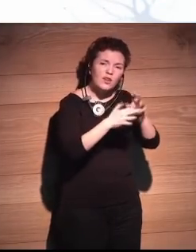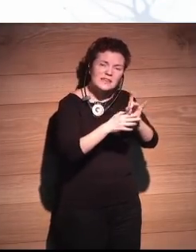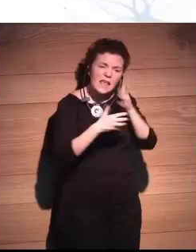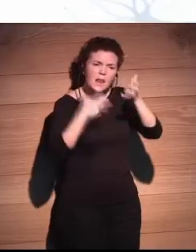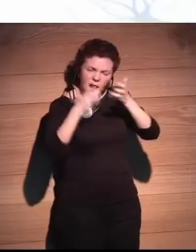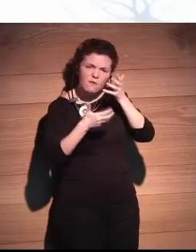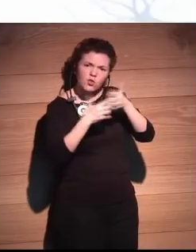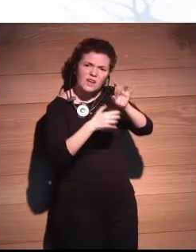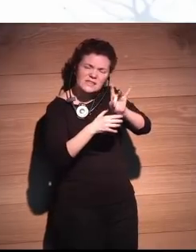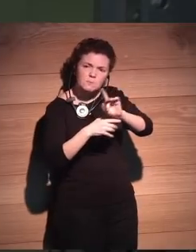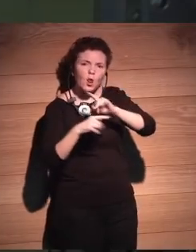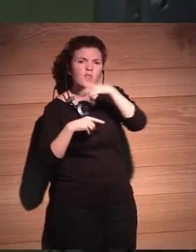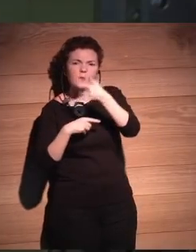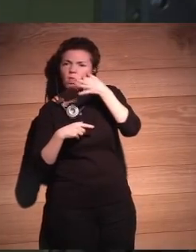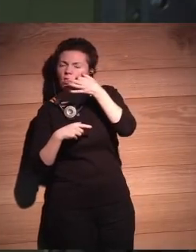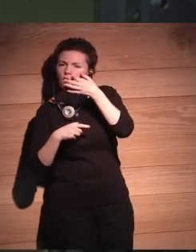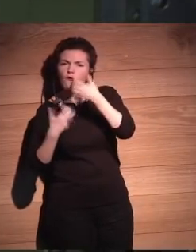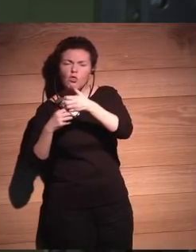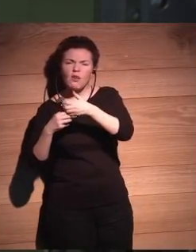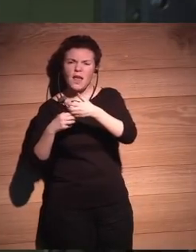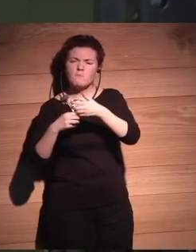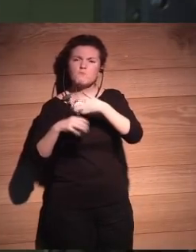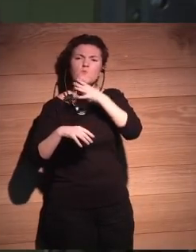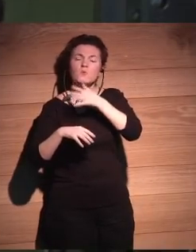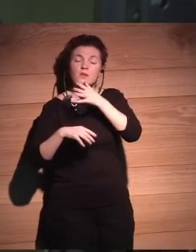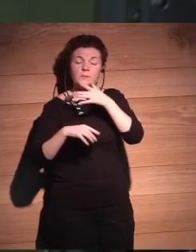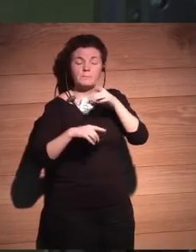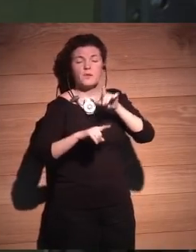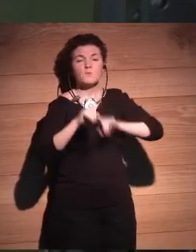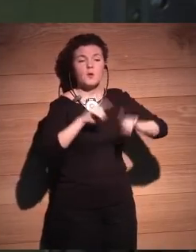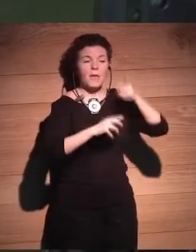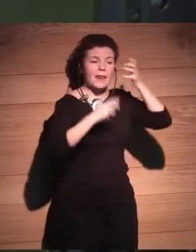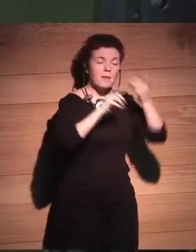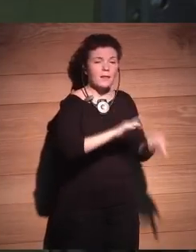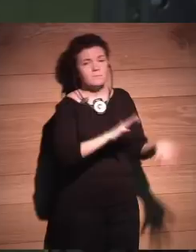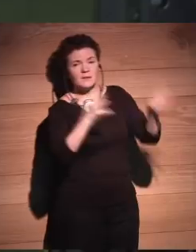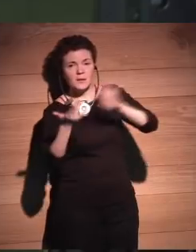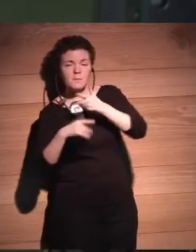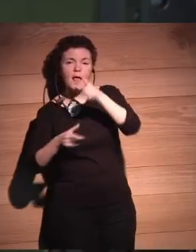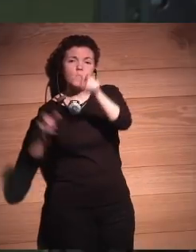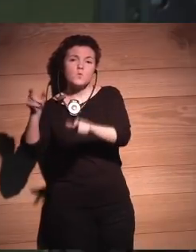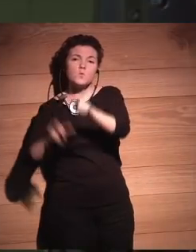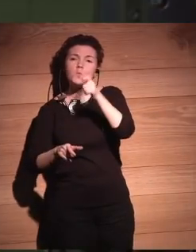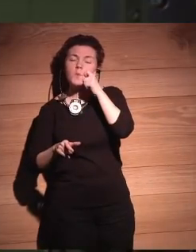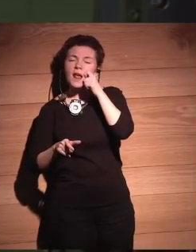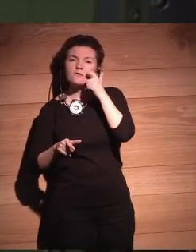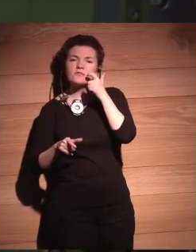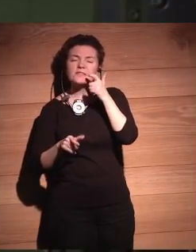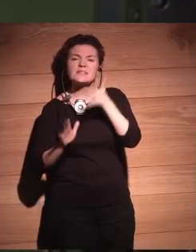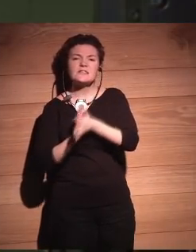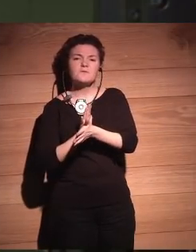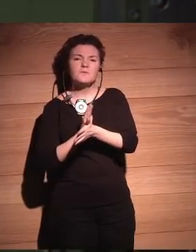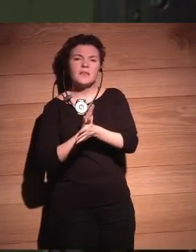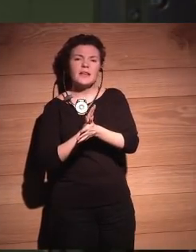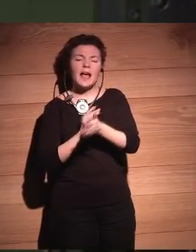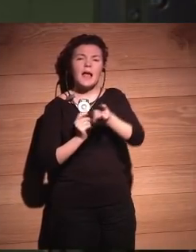pero no después, los problemas para pasar de los animales a los humanos es que no se